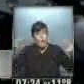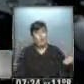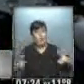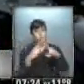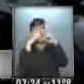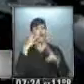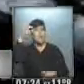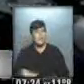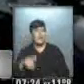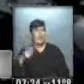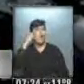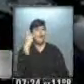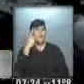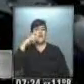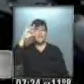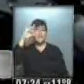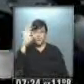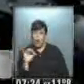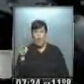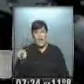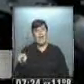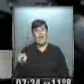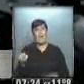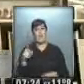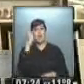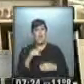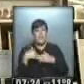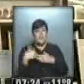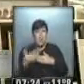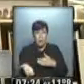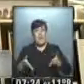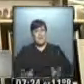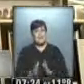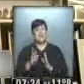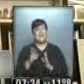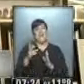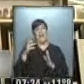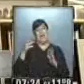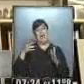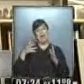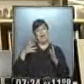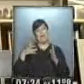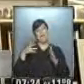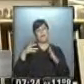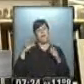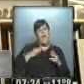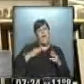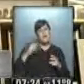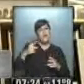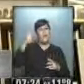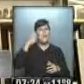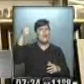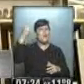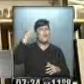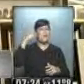Con Guido, digamos, nacido un día después del festejo del Mundial del año 78, increíble, ¿no? 25 de